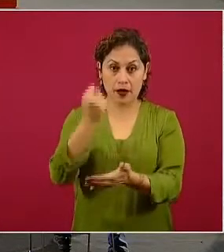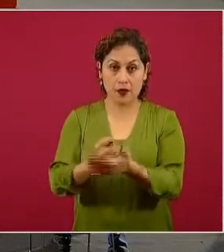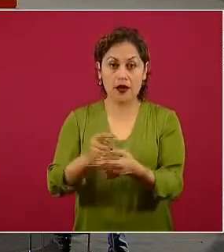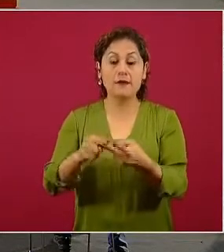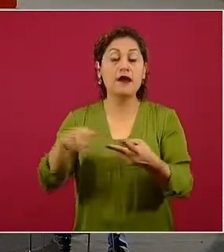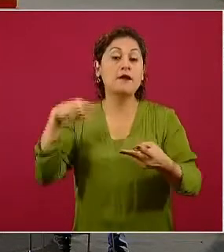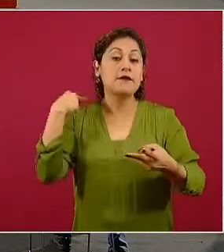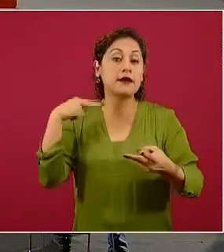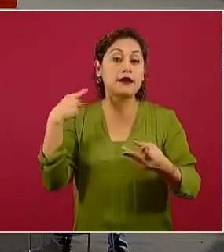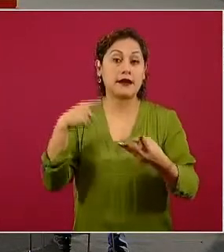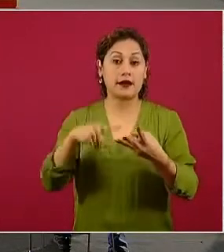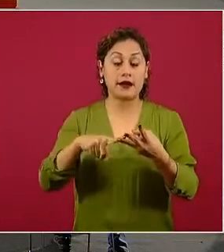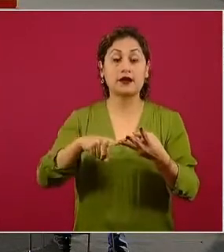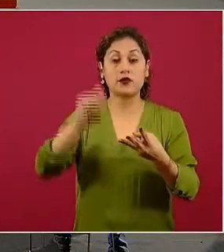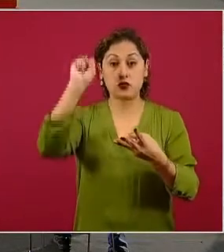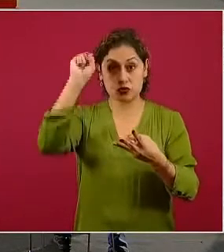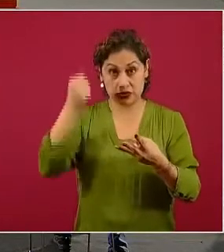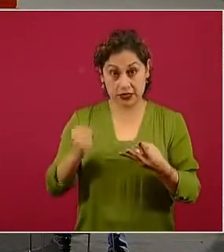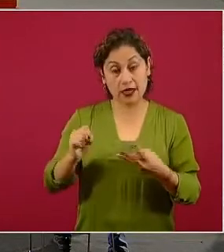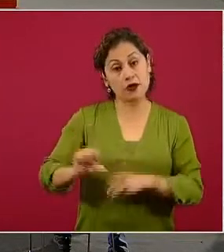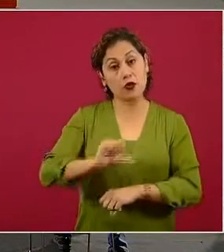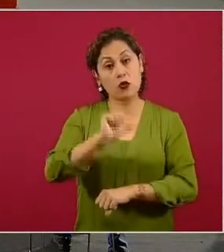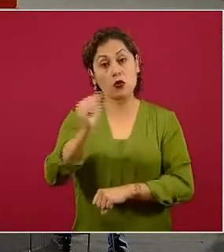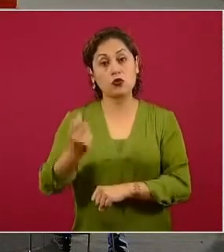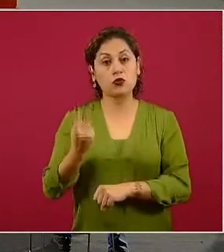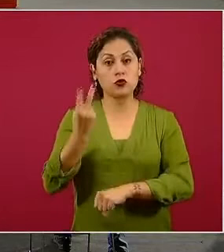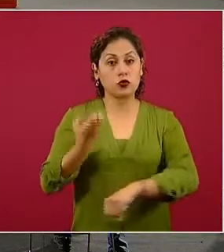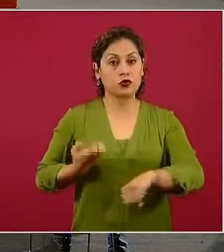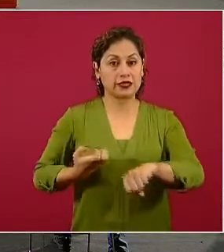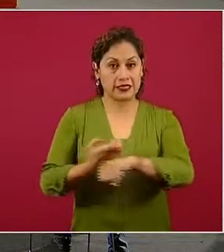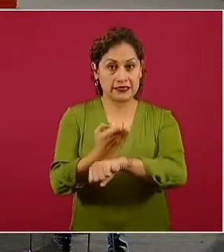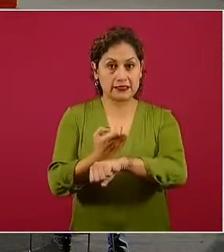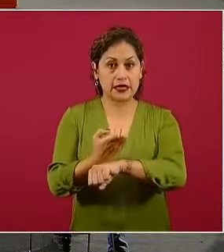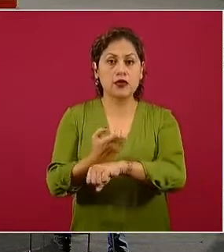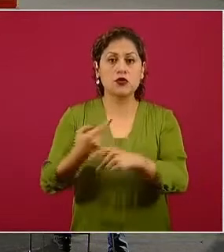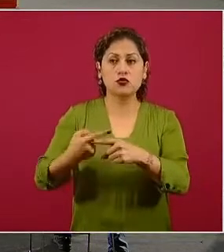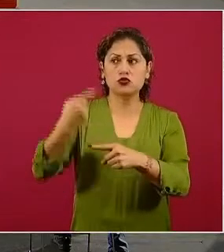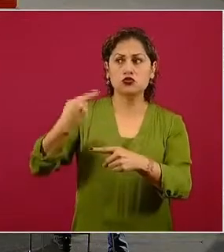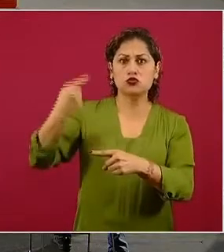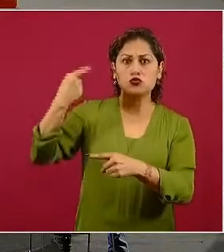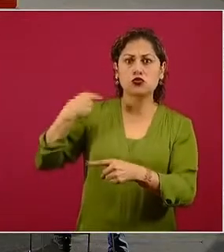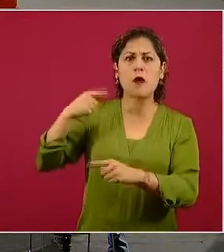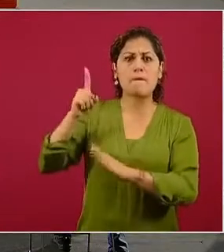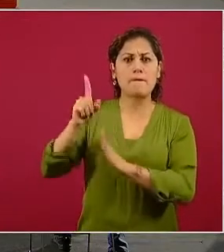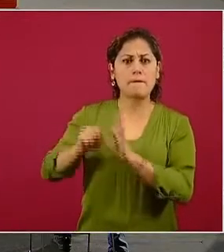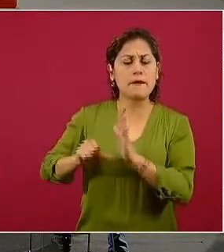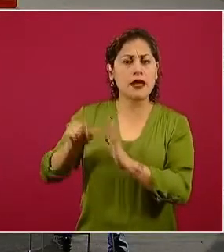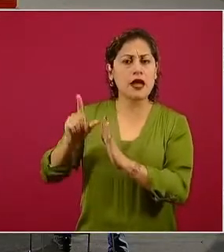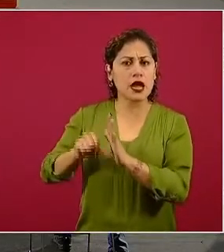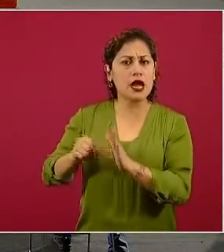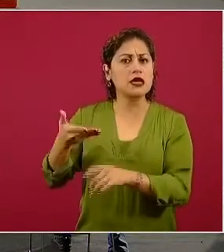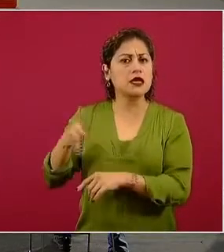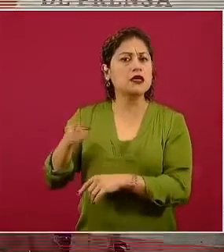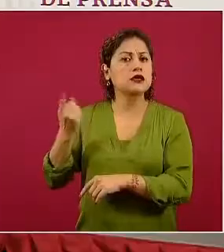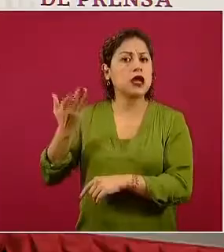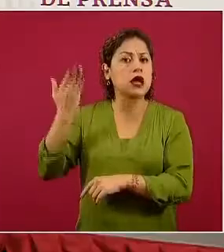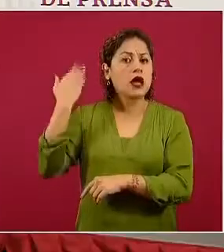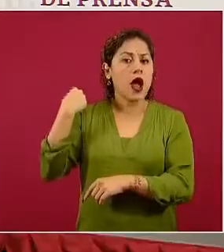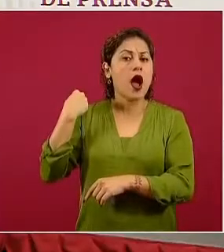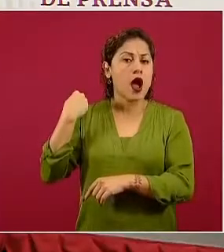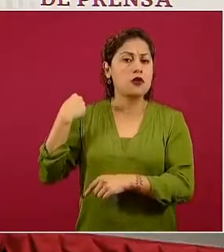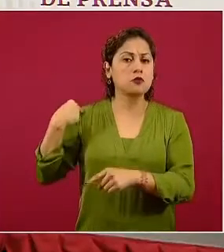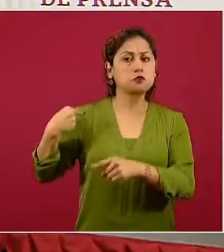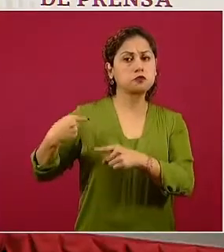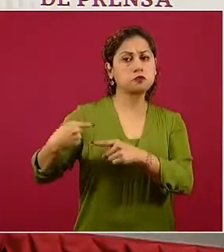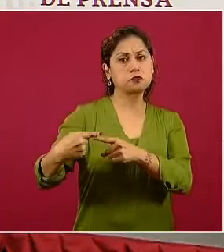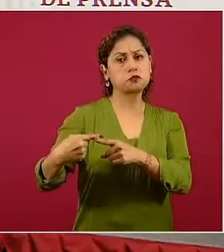y Sinaloa, y 2 entidades que tienen ya bastantes semanas, meses inclusive, conservando este nivel de